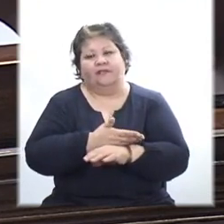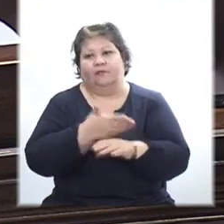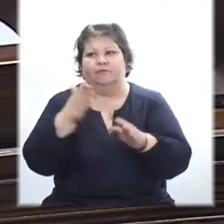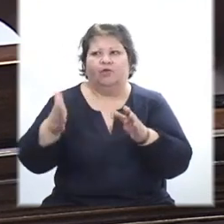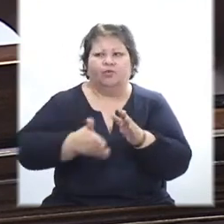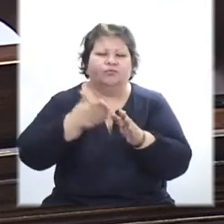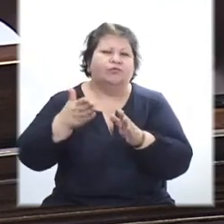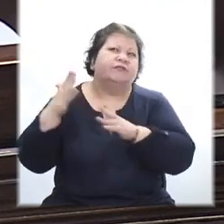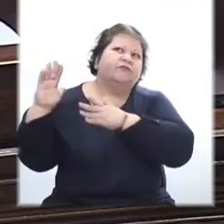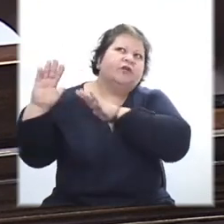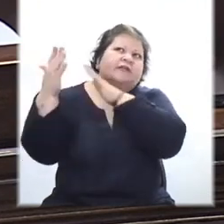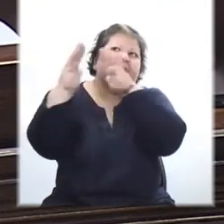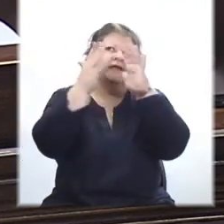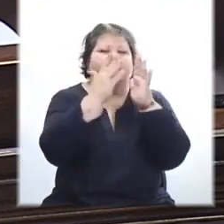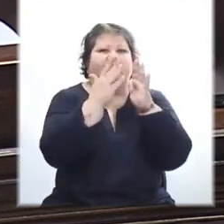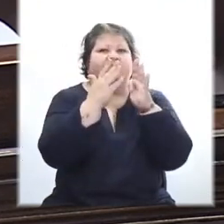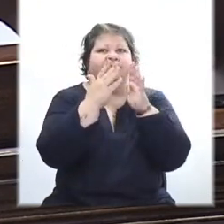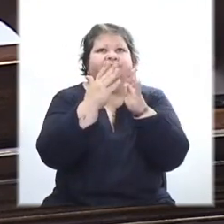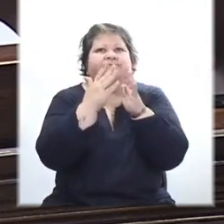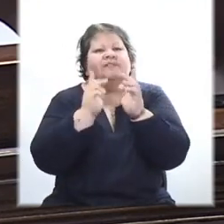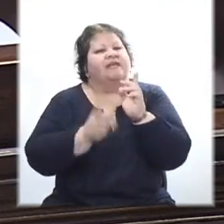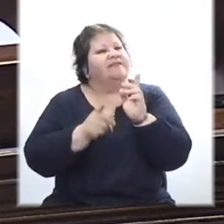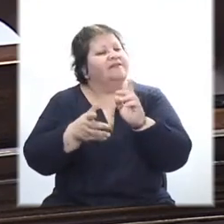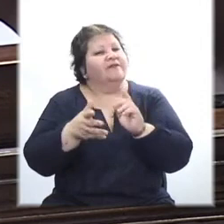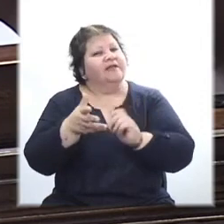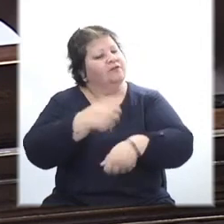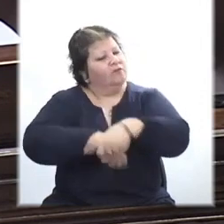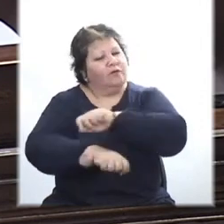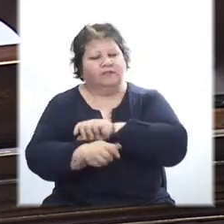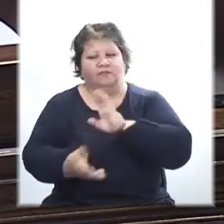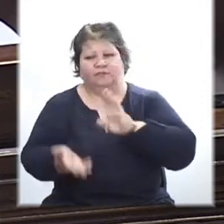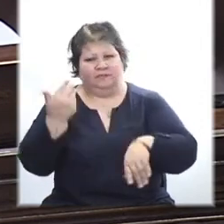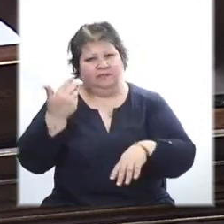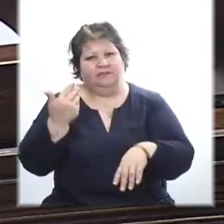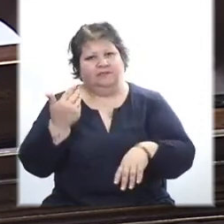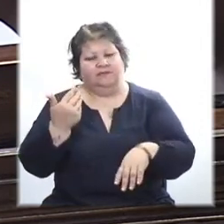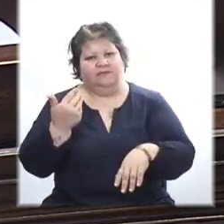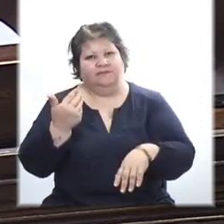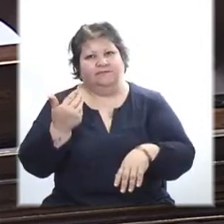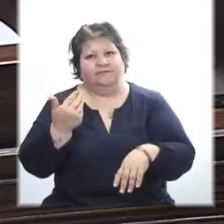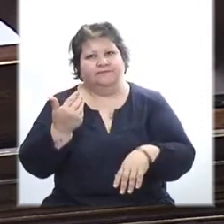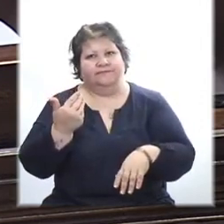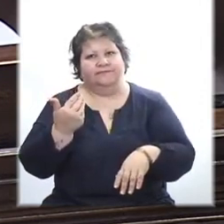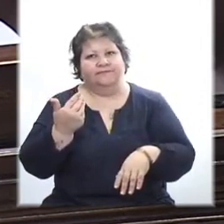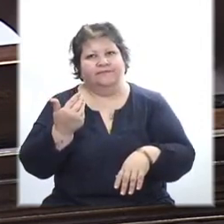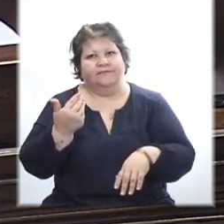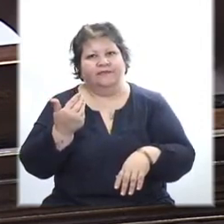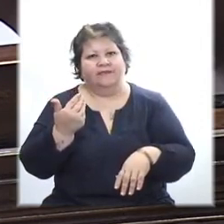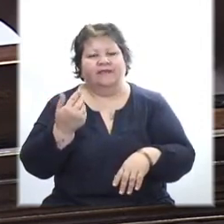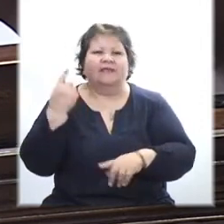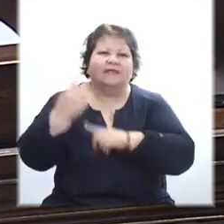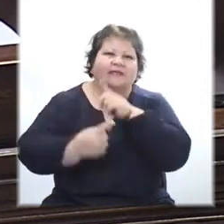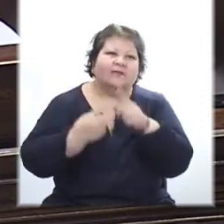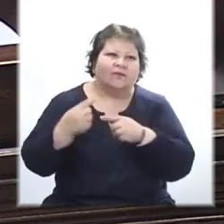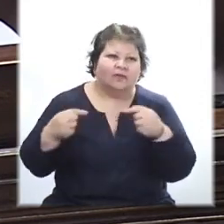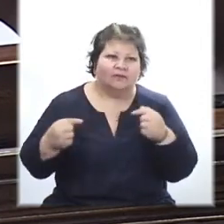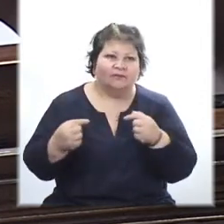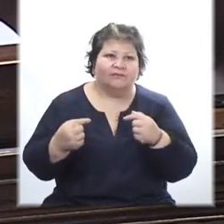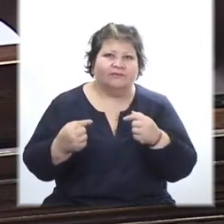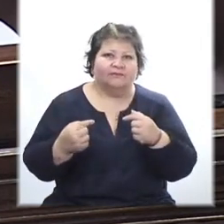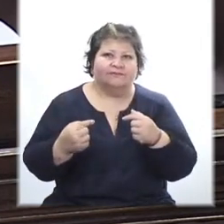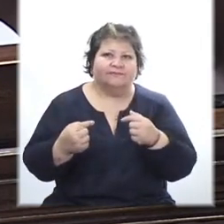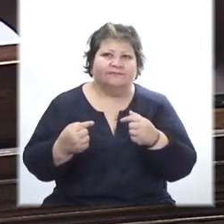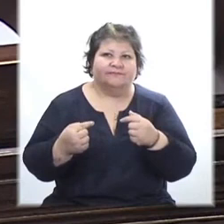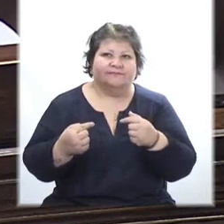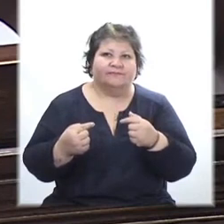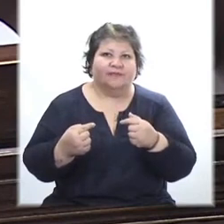forestales tendrán que poner mayor empeño, mayor esfuerzo en algunas medidas? Ya que también,